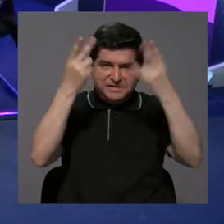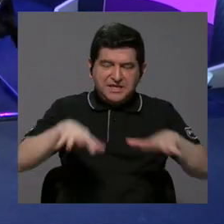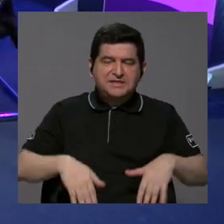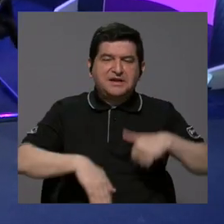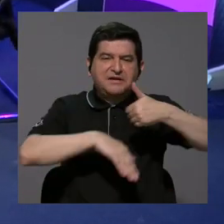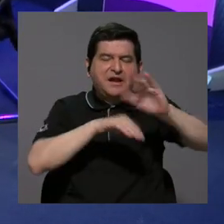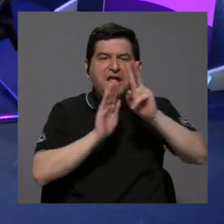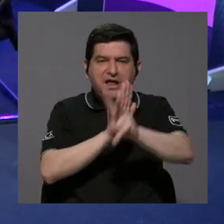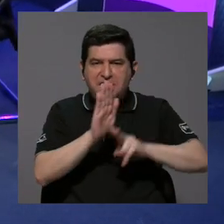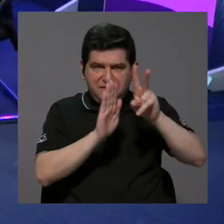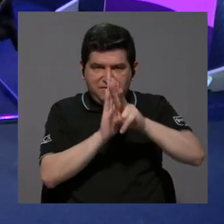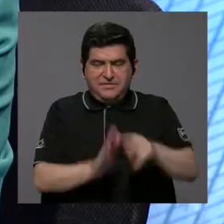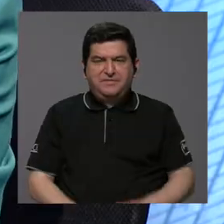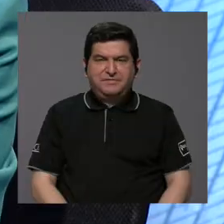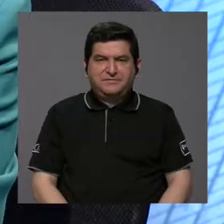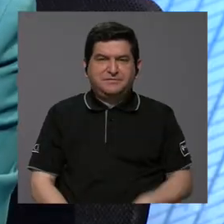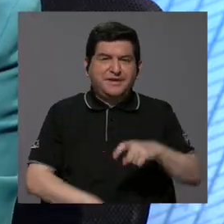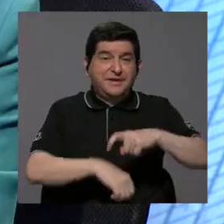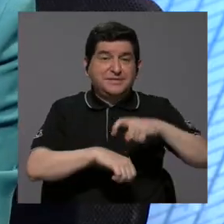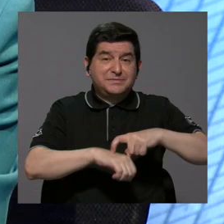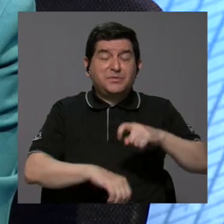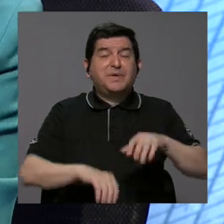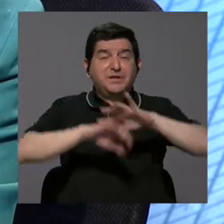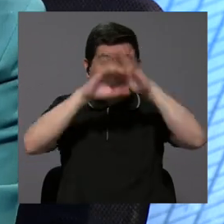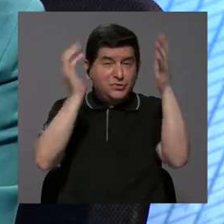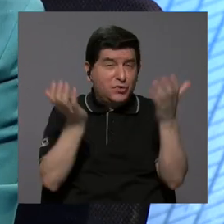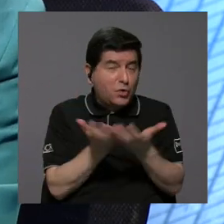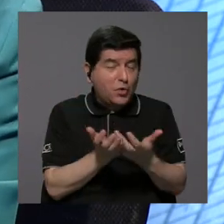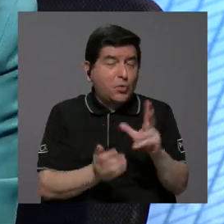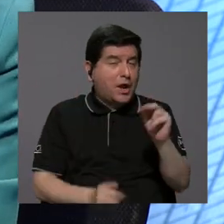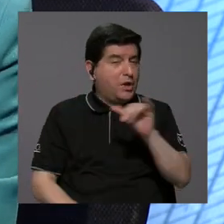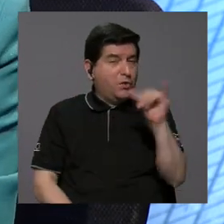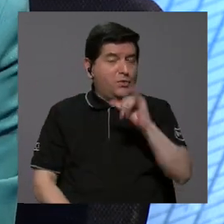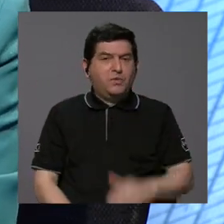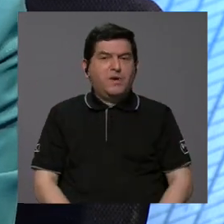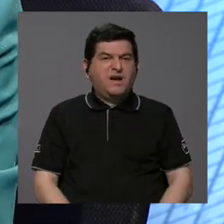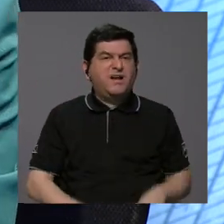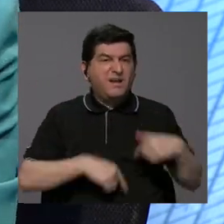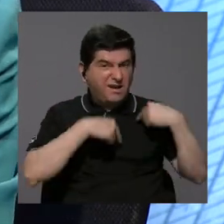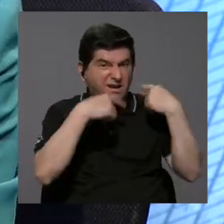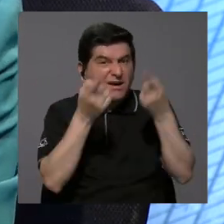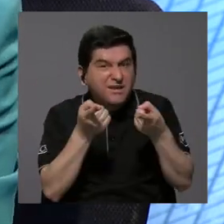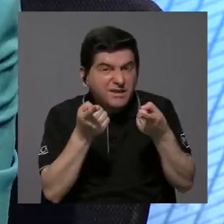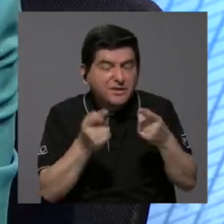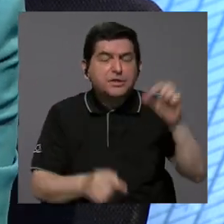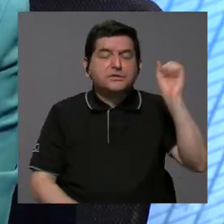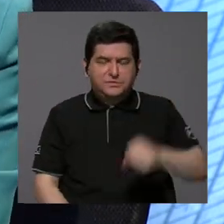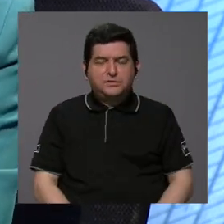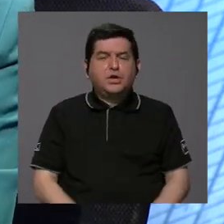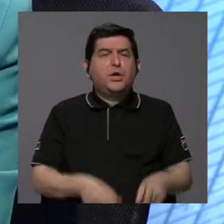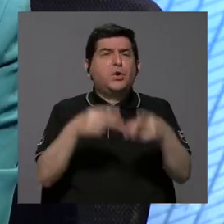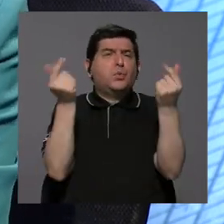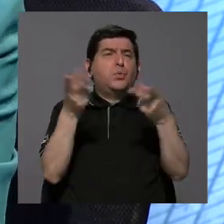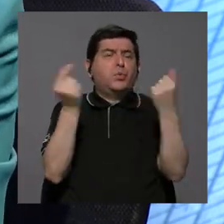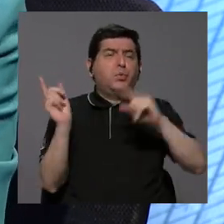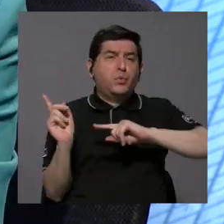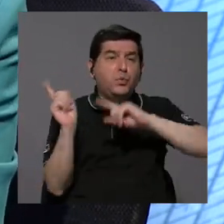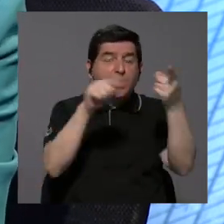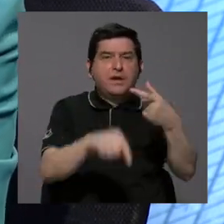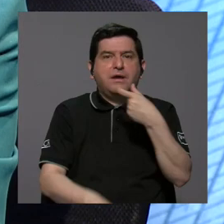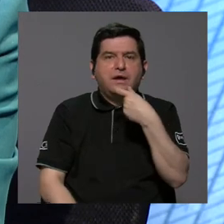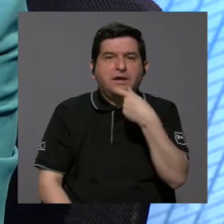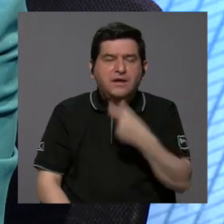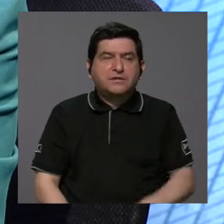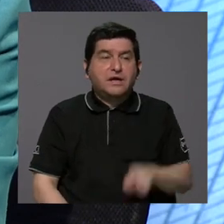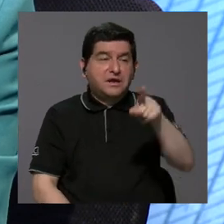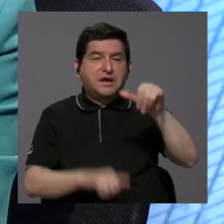O sea sí estábamos globalizados pero no tanto verdad hay que viajar tenía que viajar era un gasto enorme tener que viajar hasta el Reino